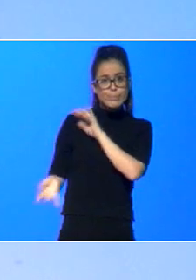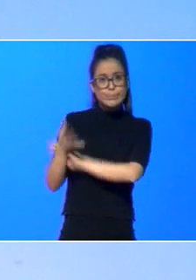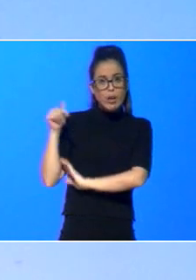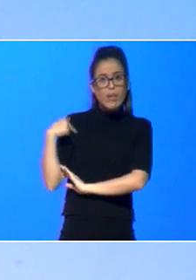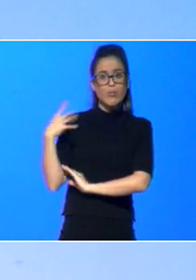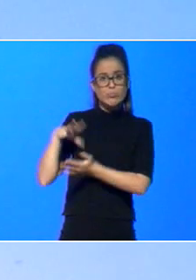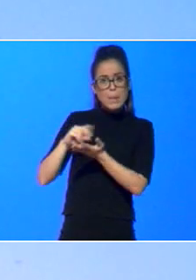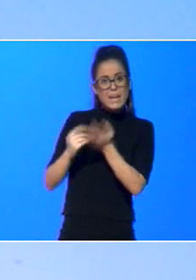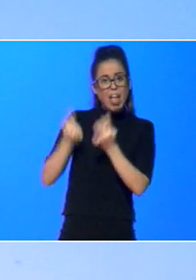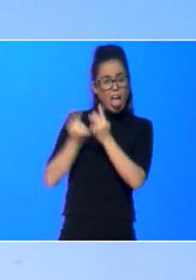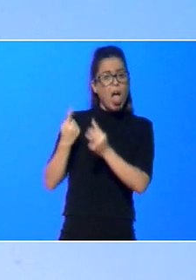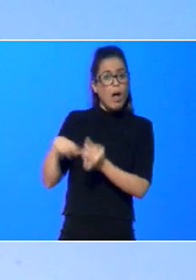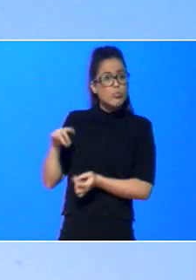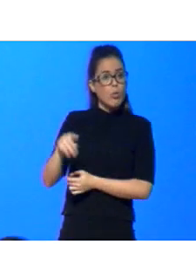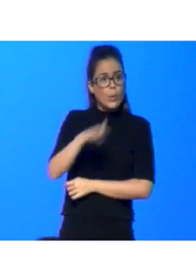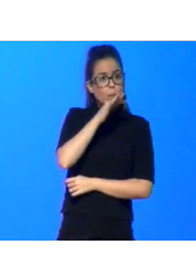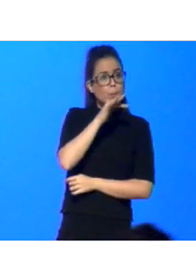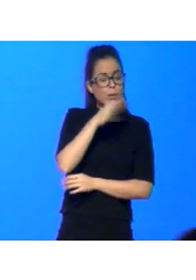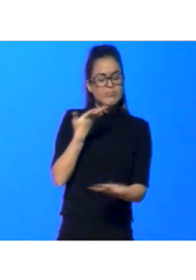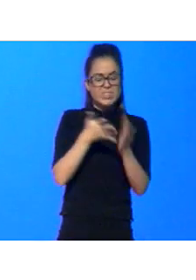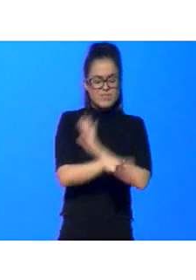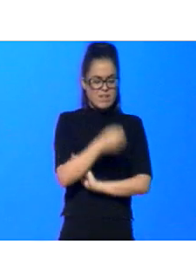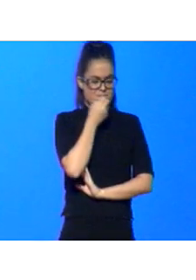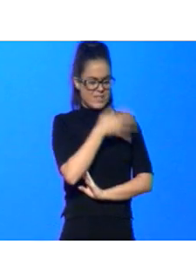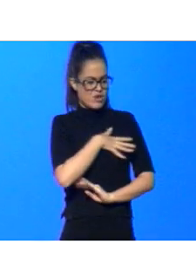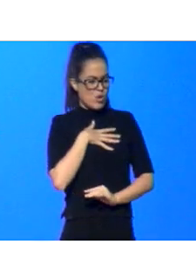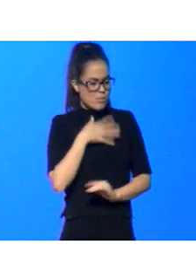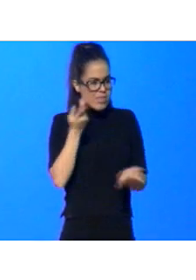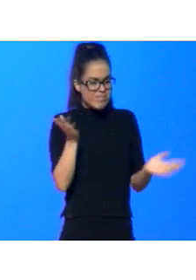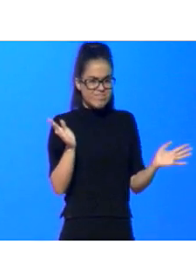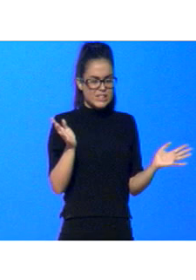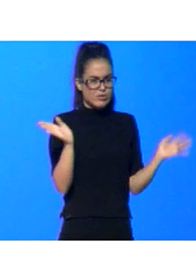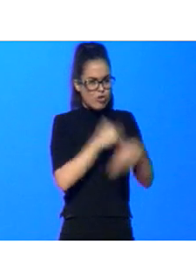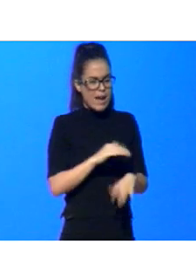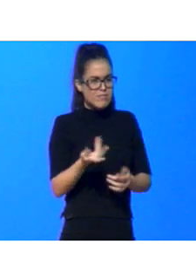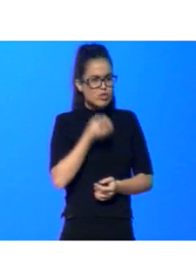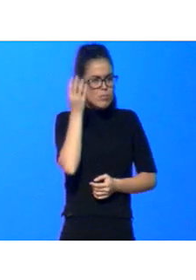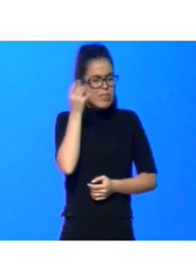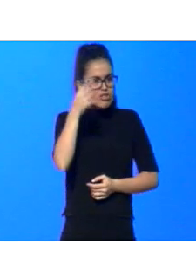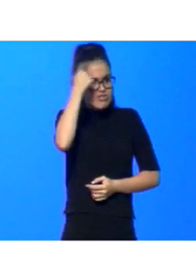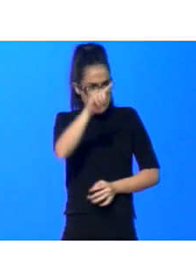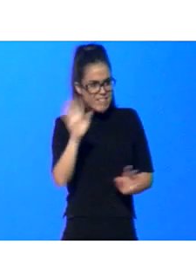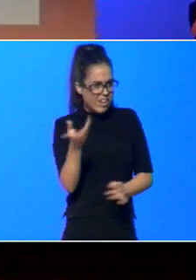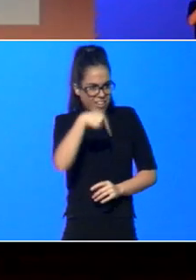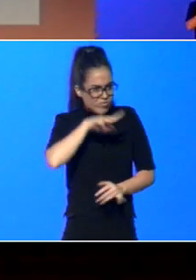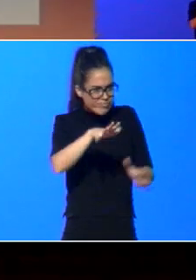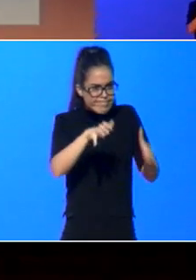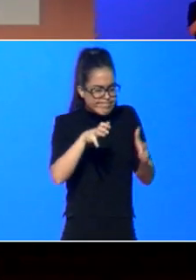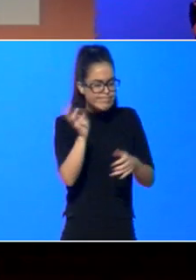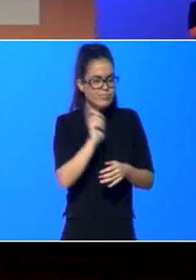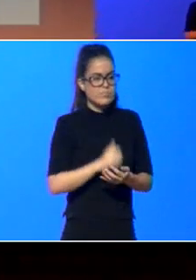decir que hay cosas que no sean que la convención buscaba y que no se han conseguido no y Y